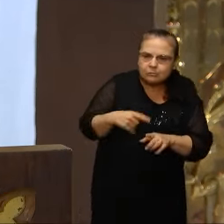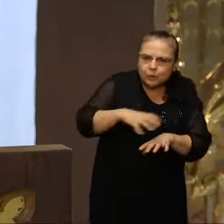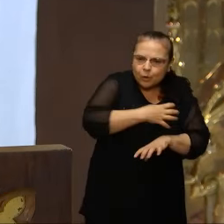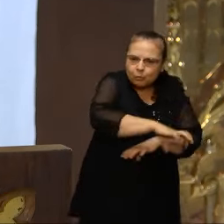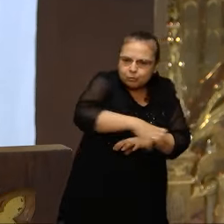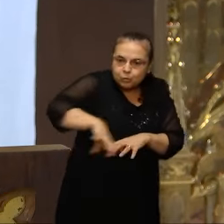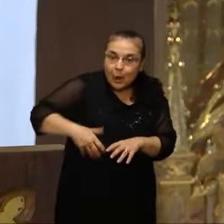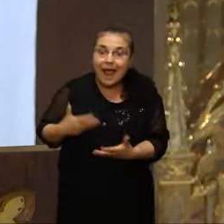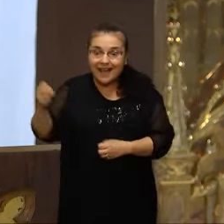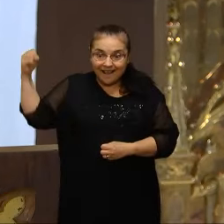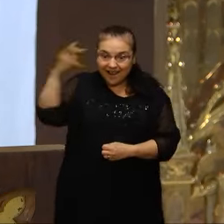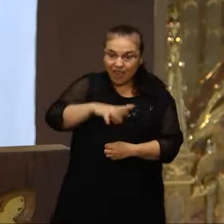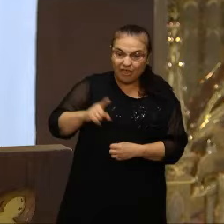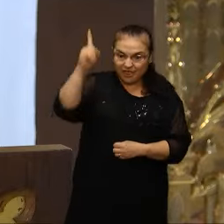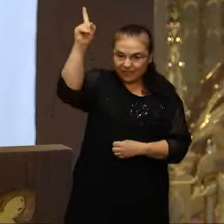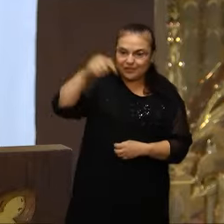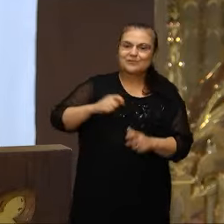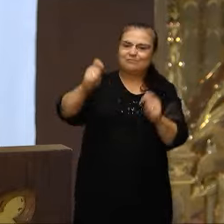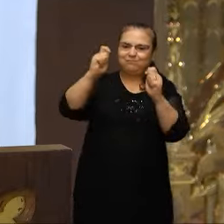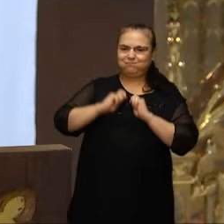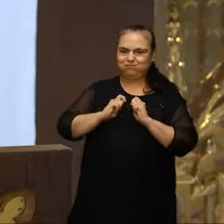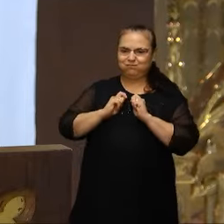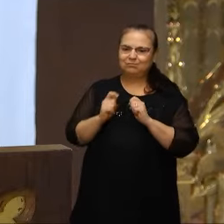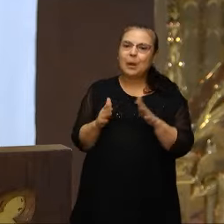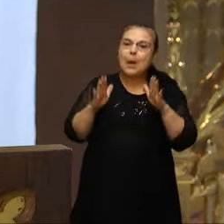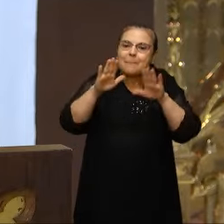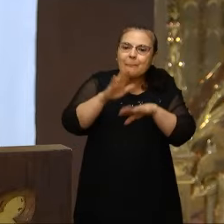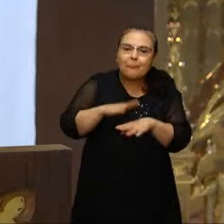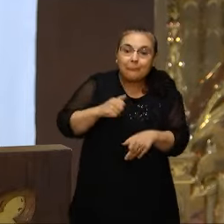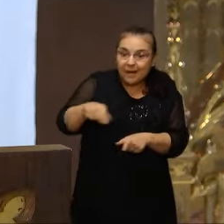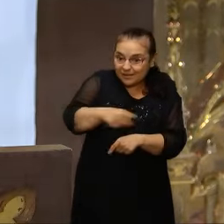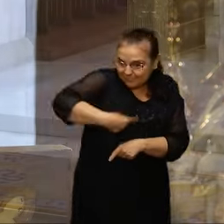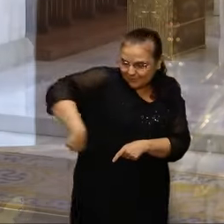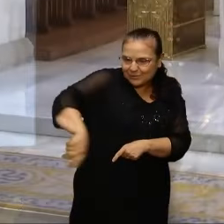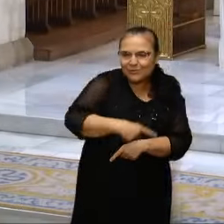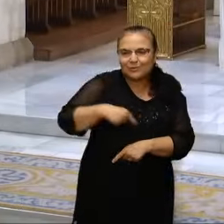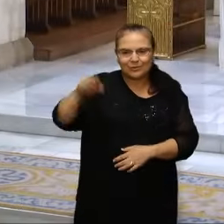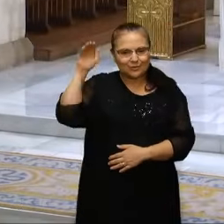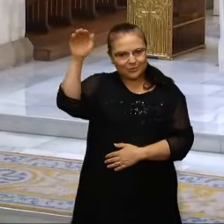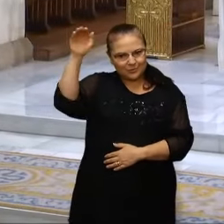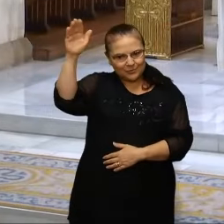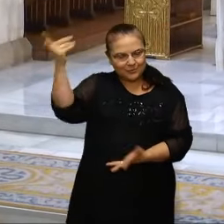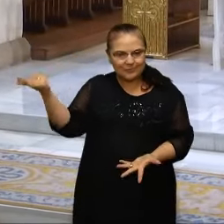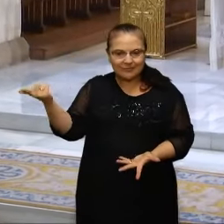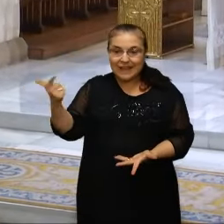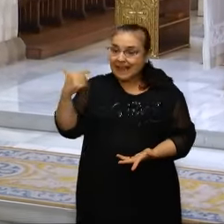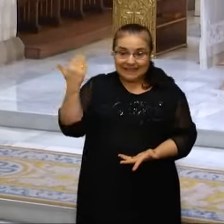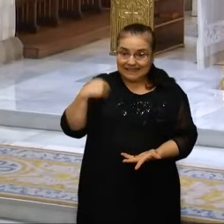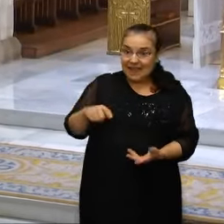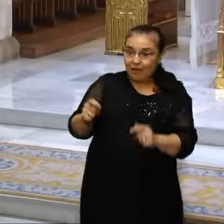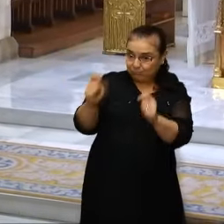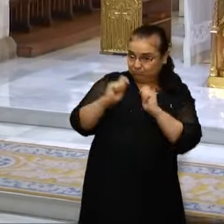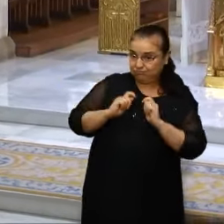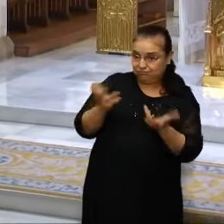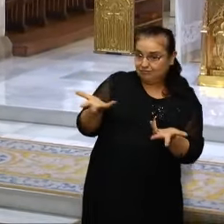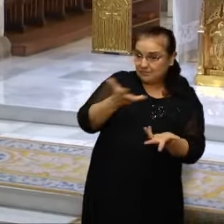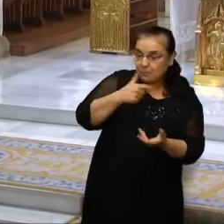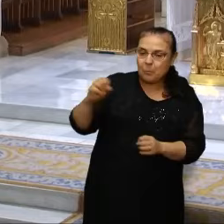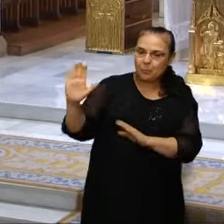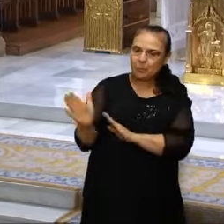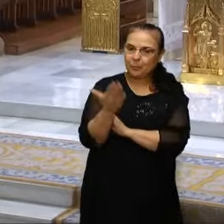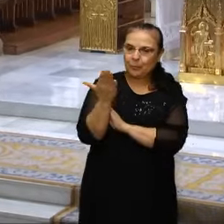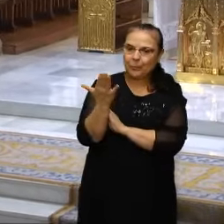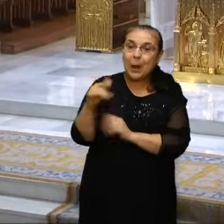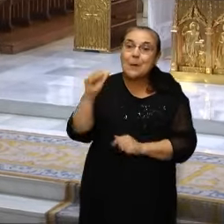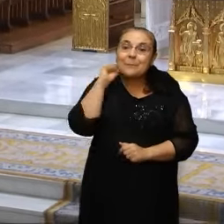de la gracia de Dios que se me ha dado en favor de vosotros, los gentiles, ya que se me dio a conocer por revelación